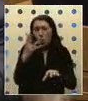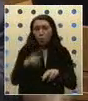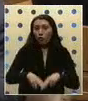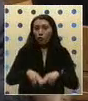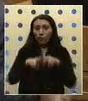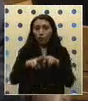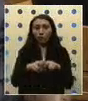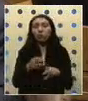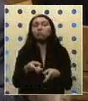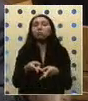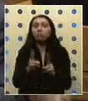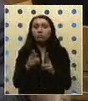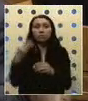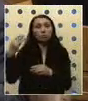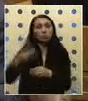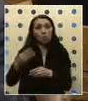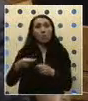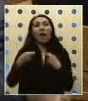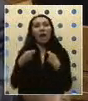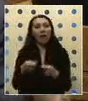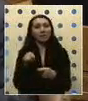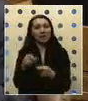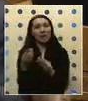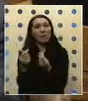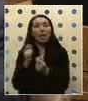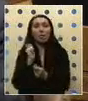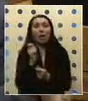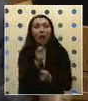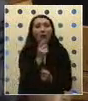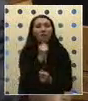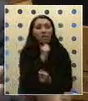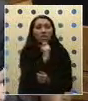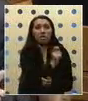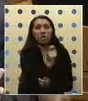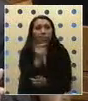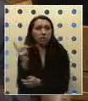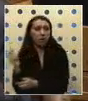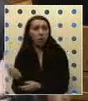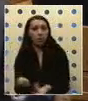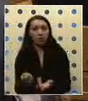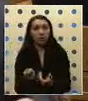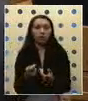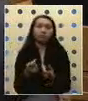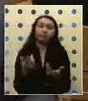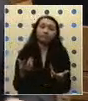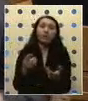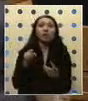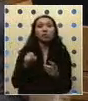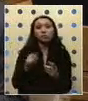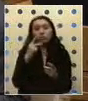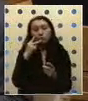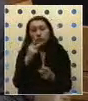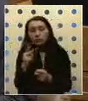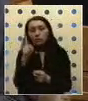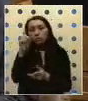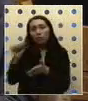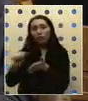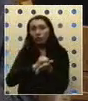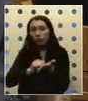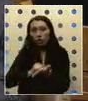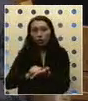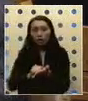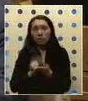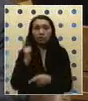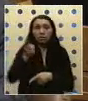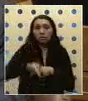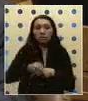planteado se le permitía a los municipios gastar esta plata en pagar las deudas que tienen previsionales u otras. Afortunadamente yo he visto un borrador de indicación